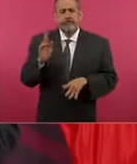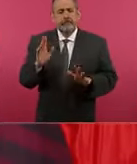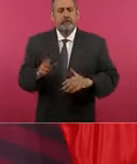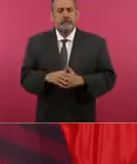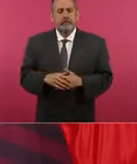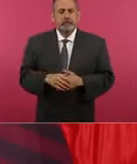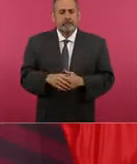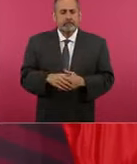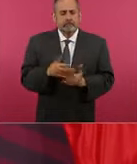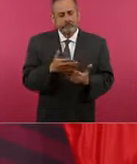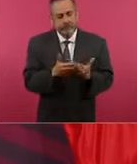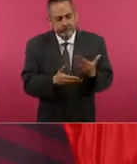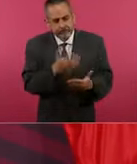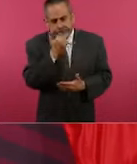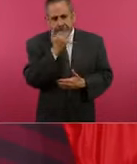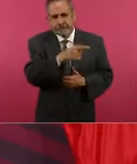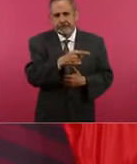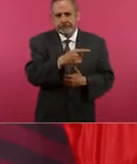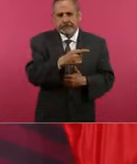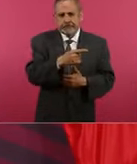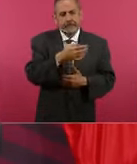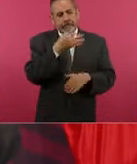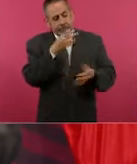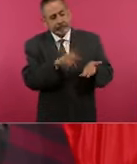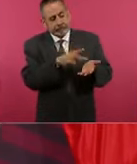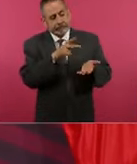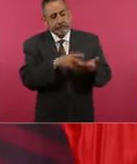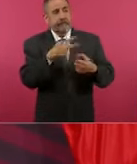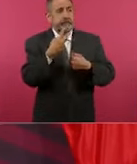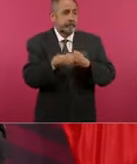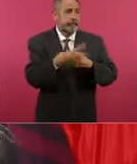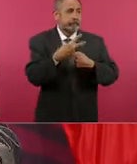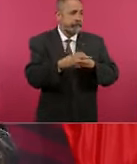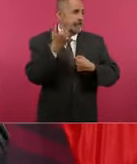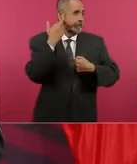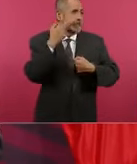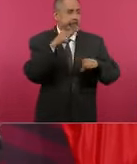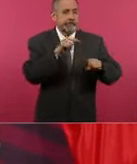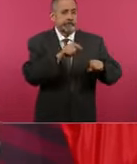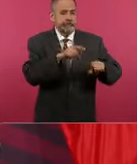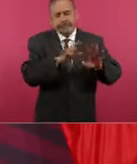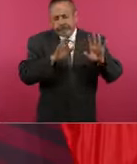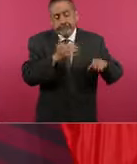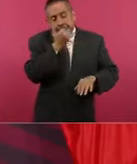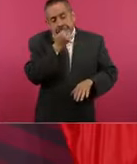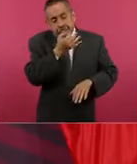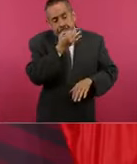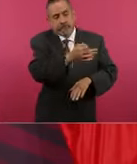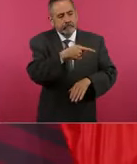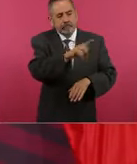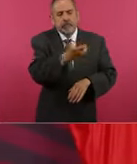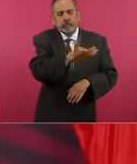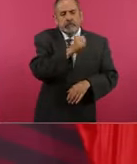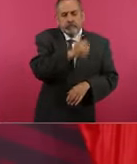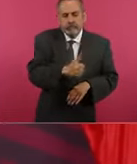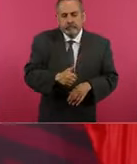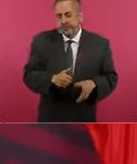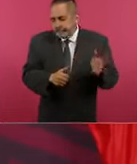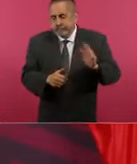Y también les ofrezco disculpas por estarlos mencionando tanto, ¿no? Pero es que